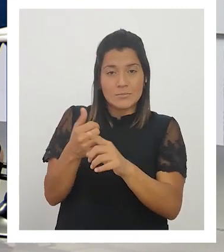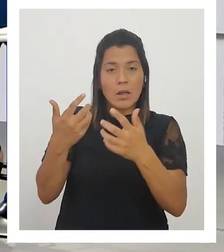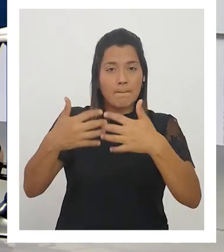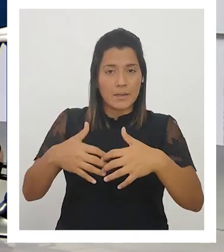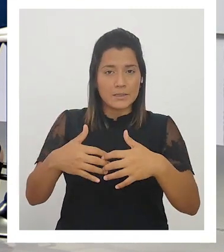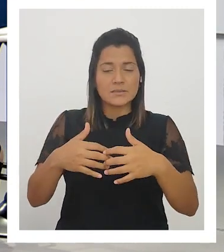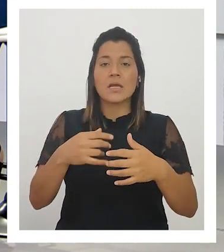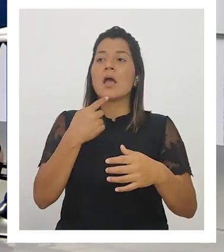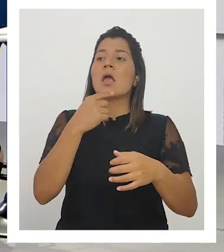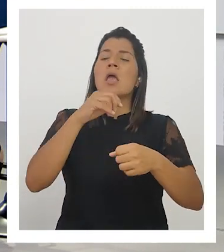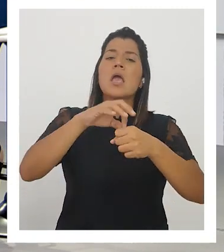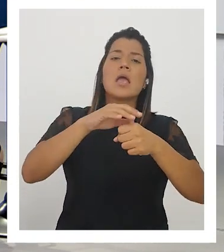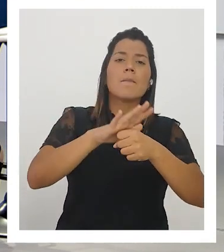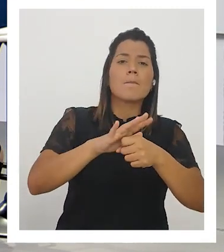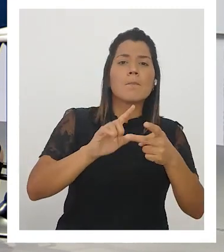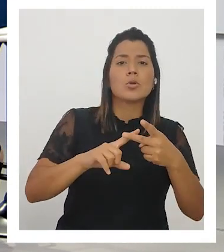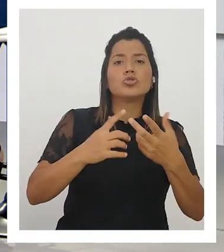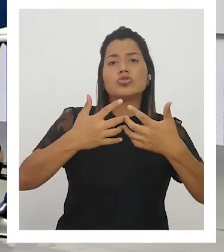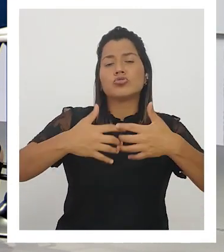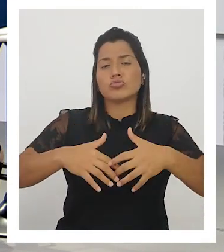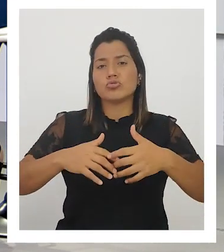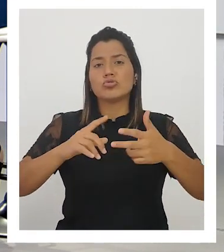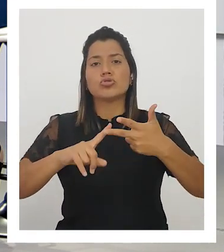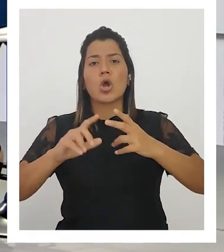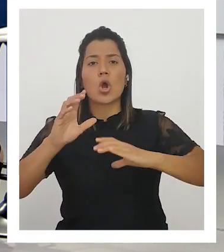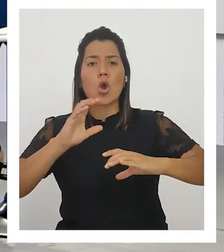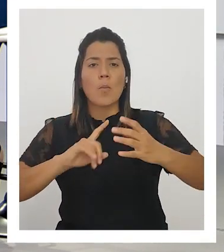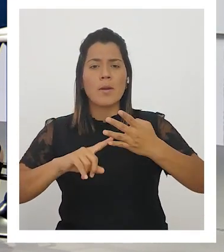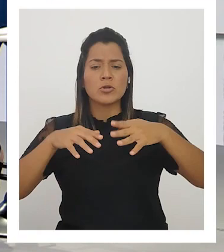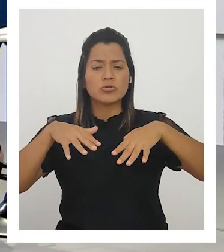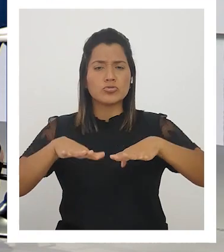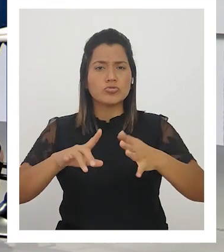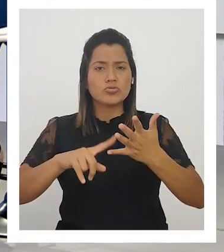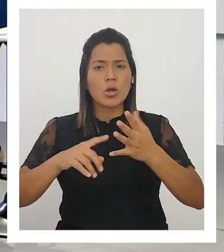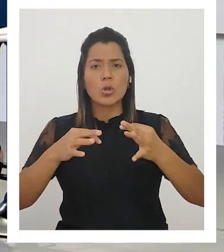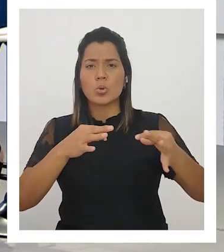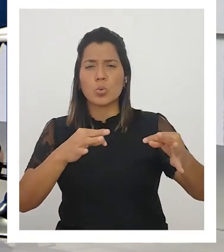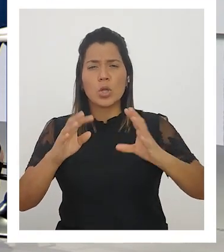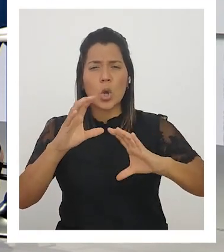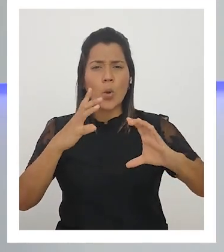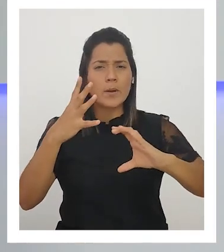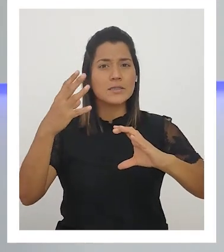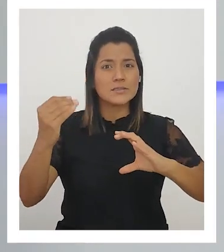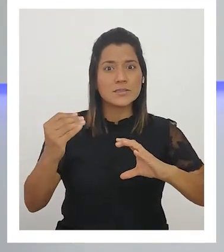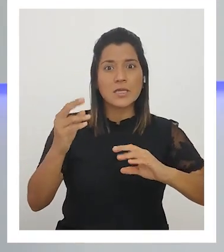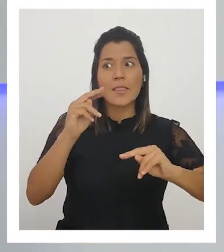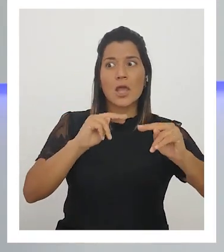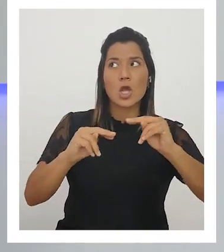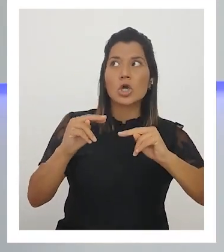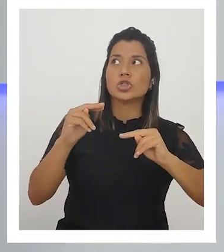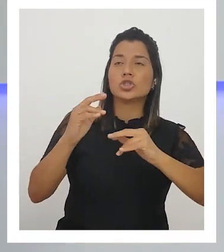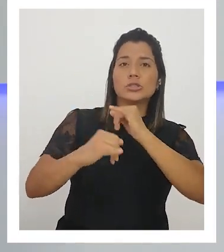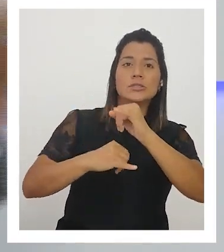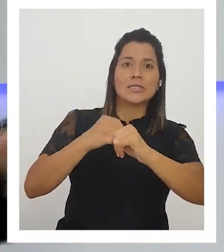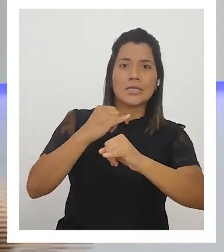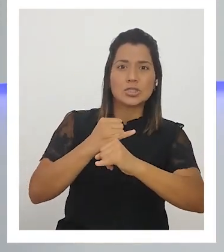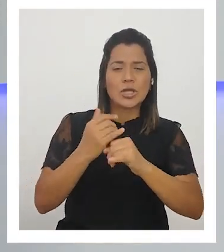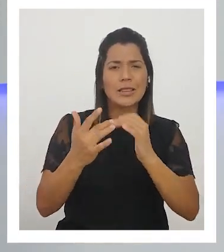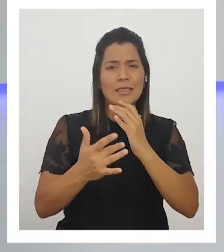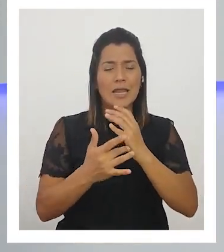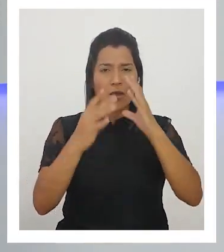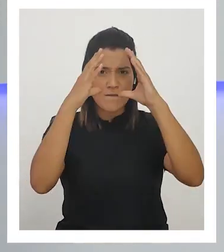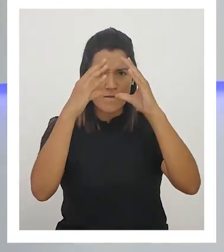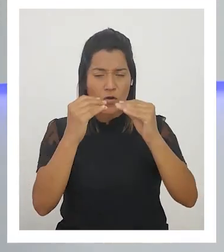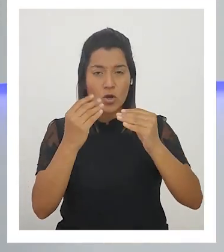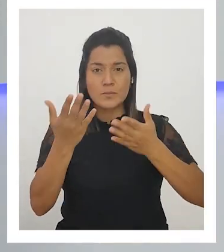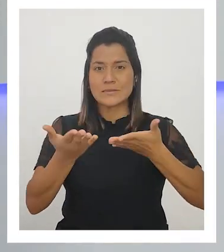el comercio, la manufactura, el turismo, el comercio exterior, la inversión extranjera directa, las tecnologías de la información, los servicios.